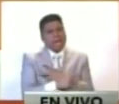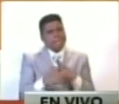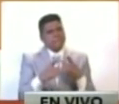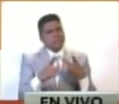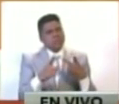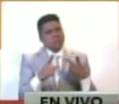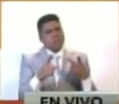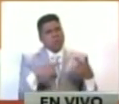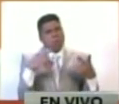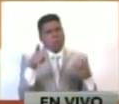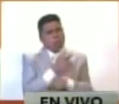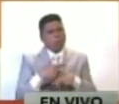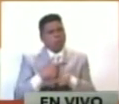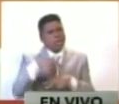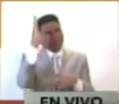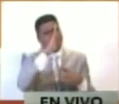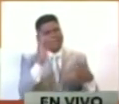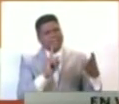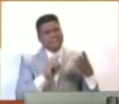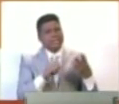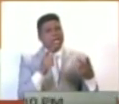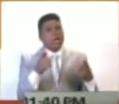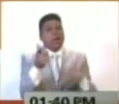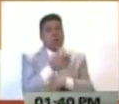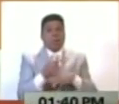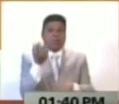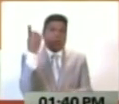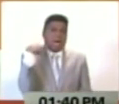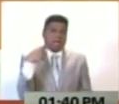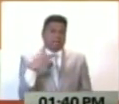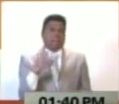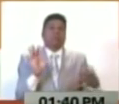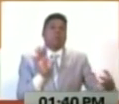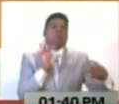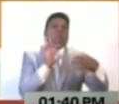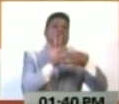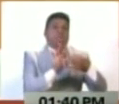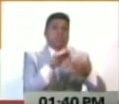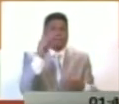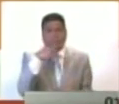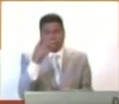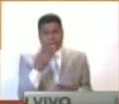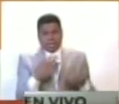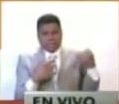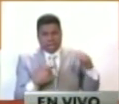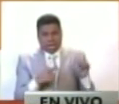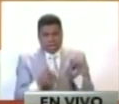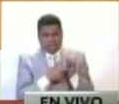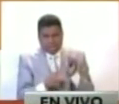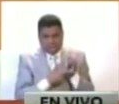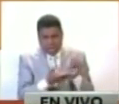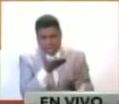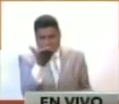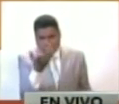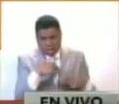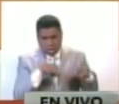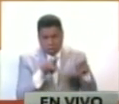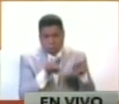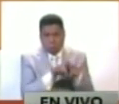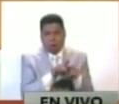y que los gobiernos anteriores, alineados, podemos decir, políticamente con una corriente progresista, a la cual pertenece